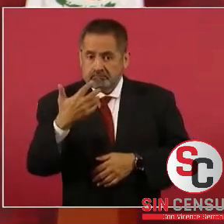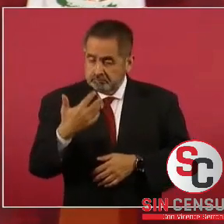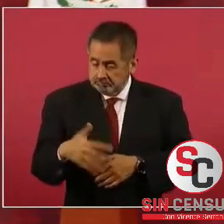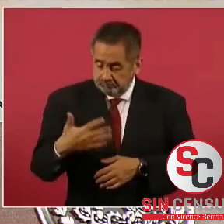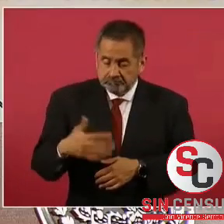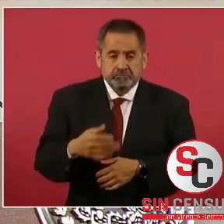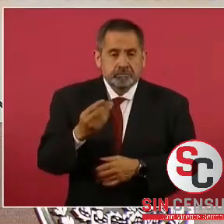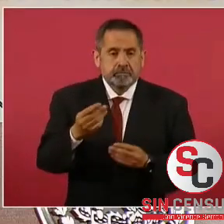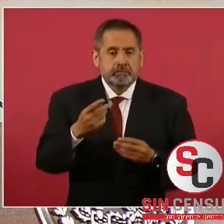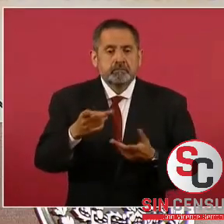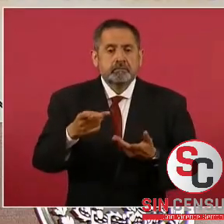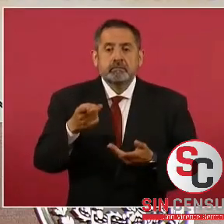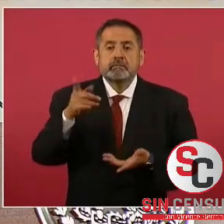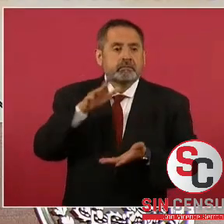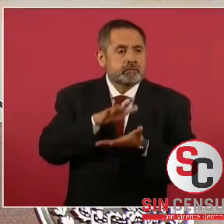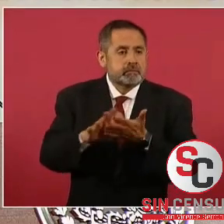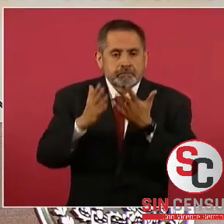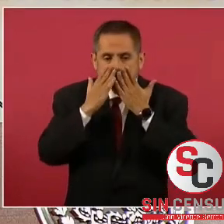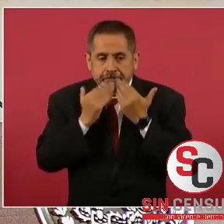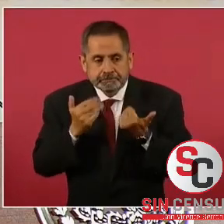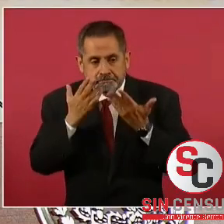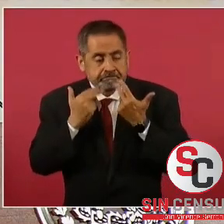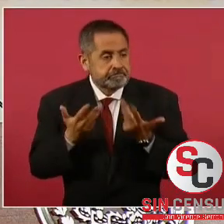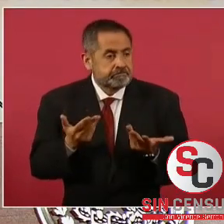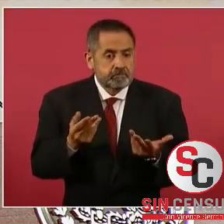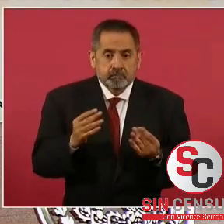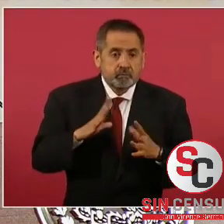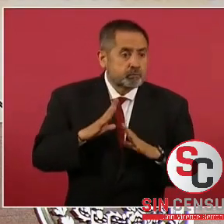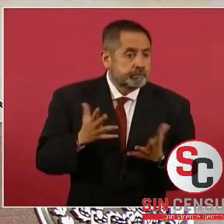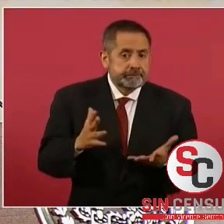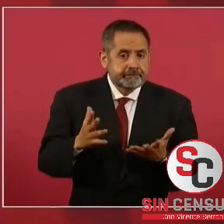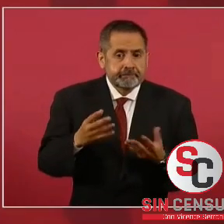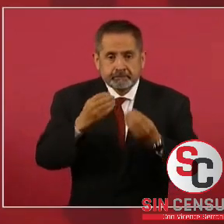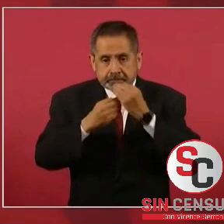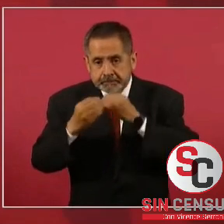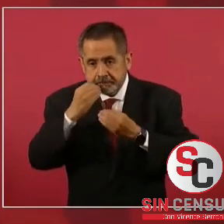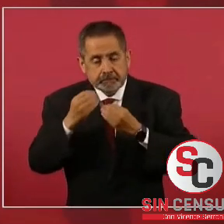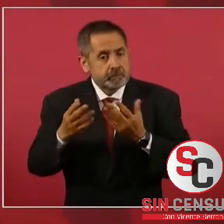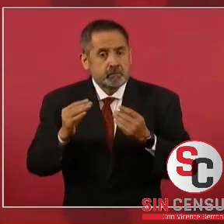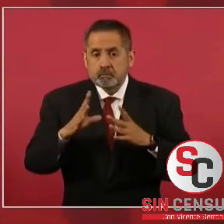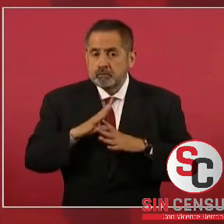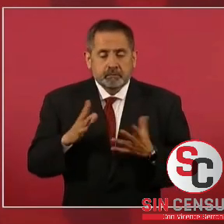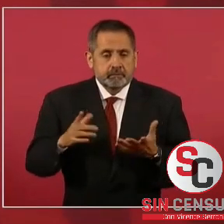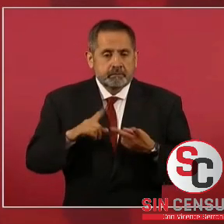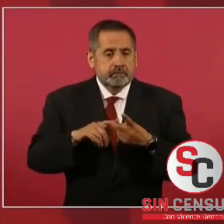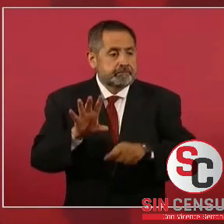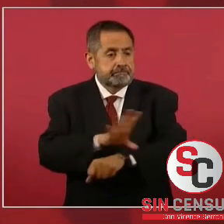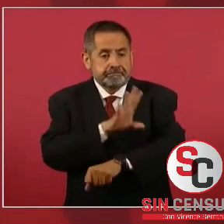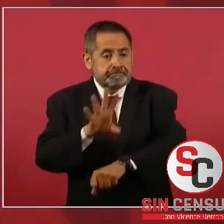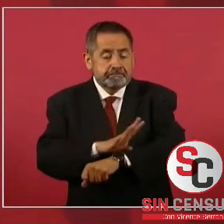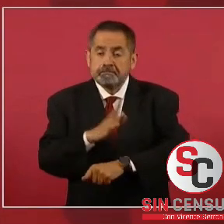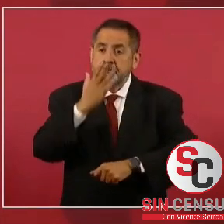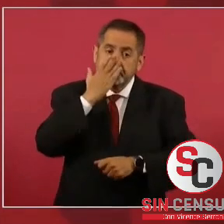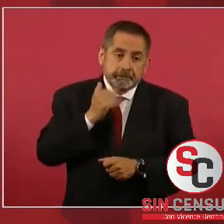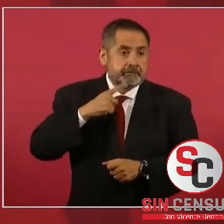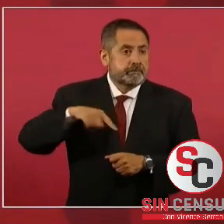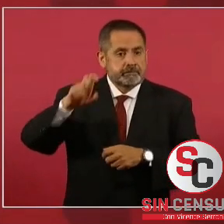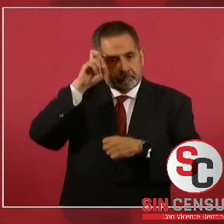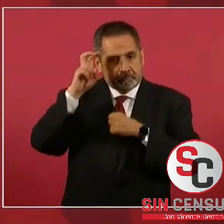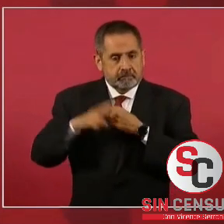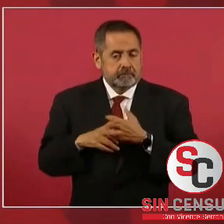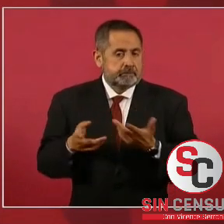y por escasez de alimentos y de energéticos.